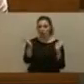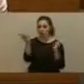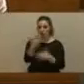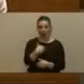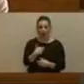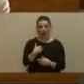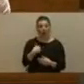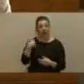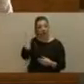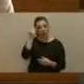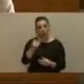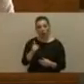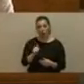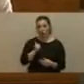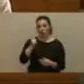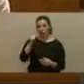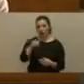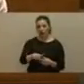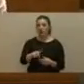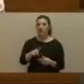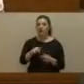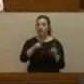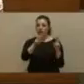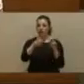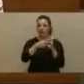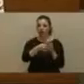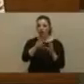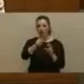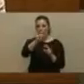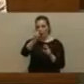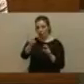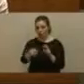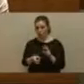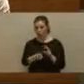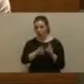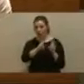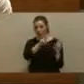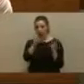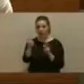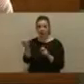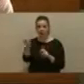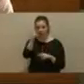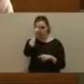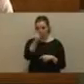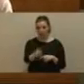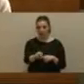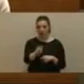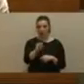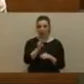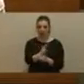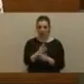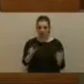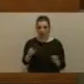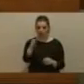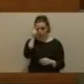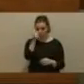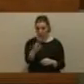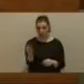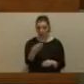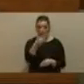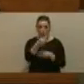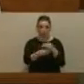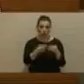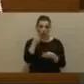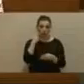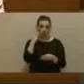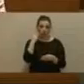nos parece muy oportuno en esta materia y en otras muchas que se respete desde un Parlamento los usos y costumbres,